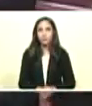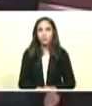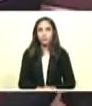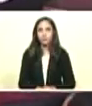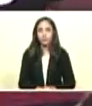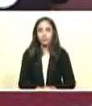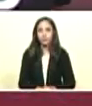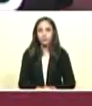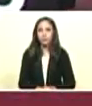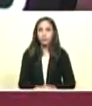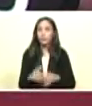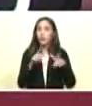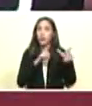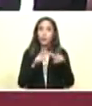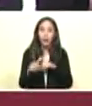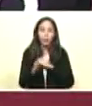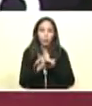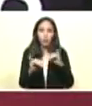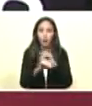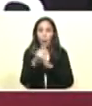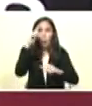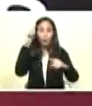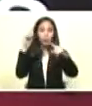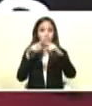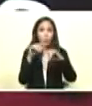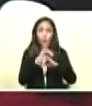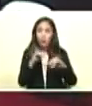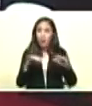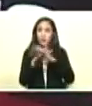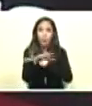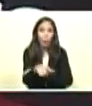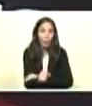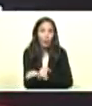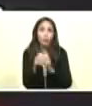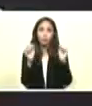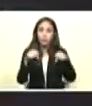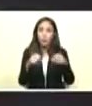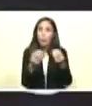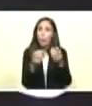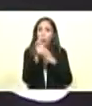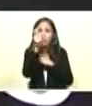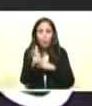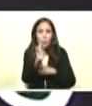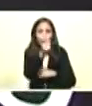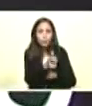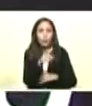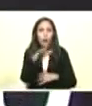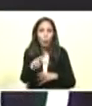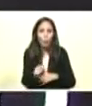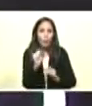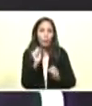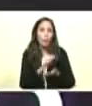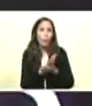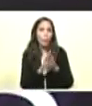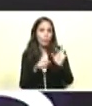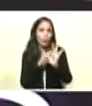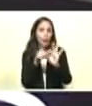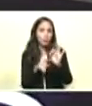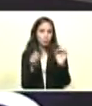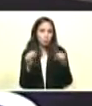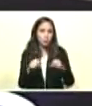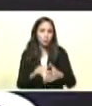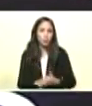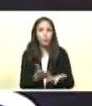hemos logrado la intención de compra ya, la intención de compra en la preventa por el orden de los